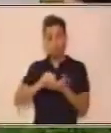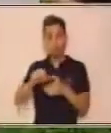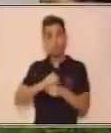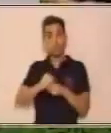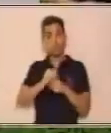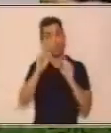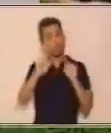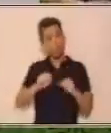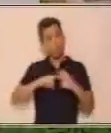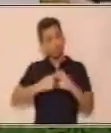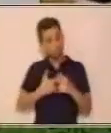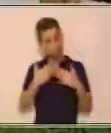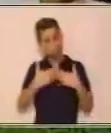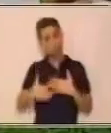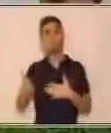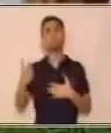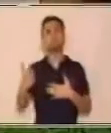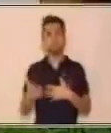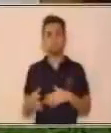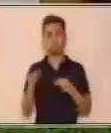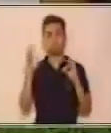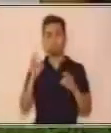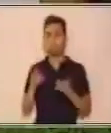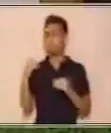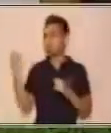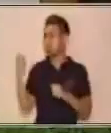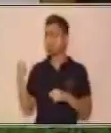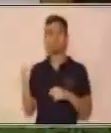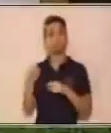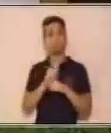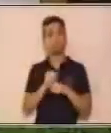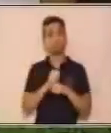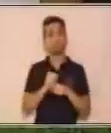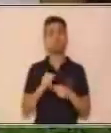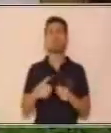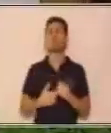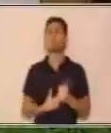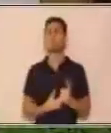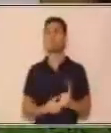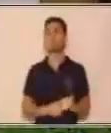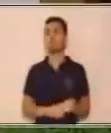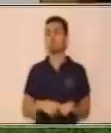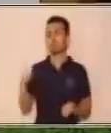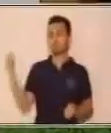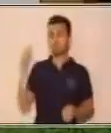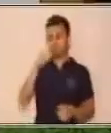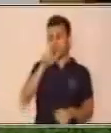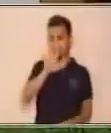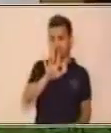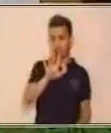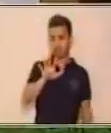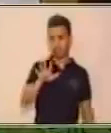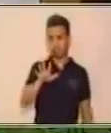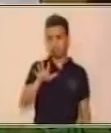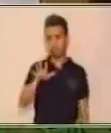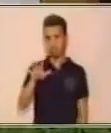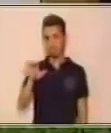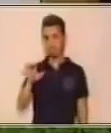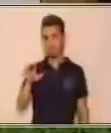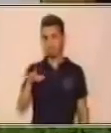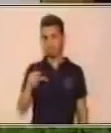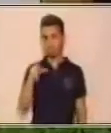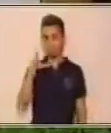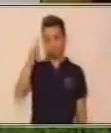empieza a resolver y procura seguir practicando. Este es tu desafío. Haz esta